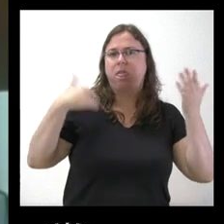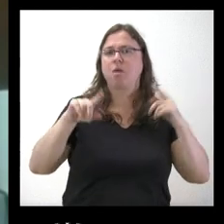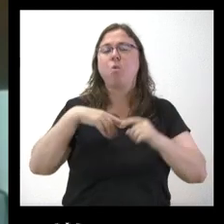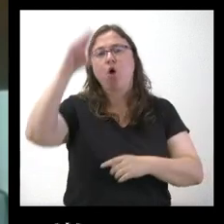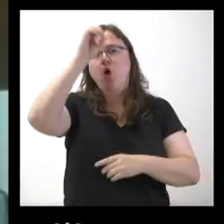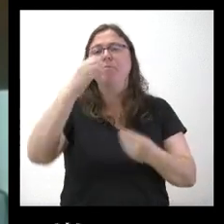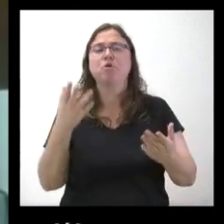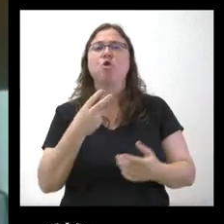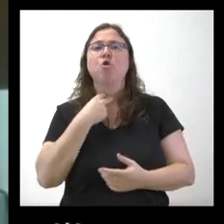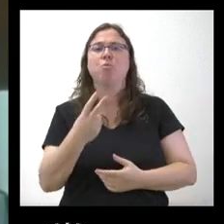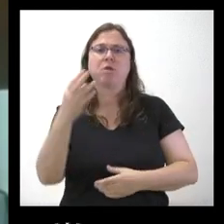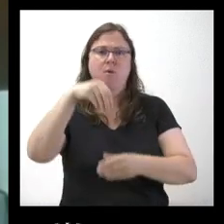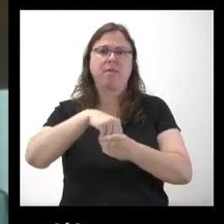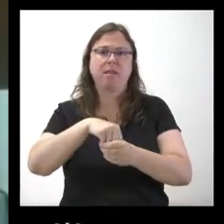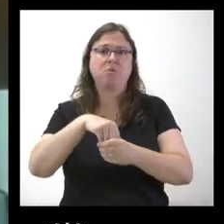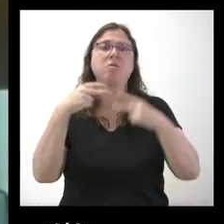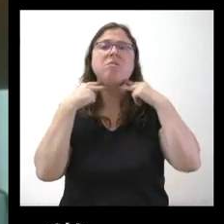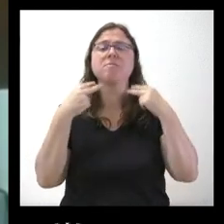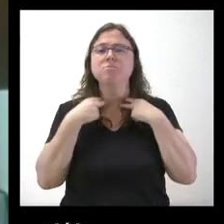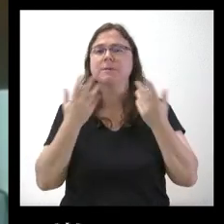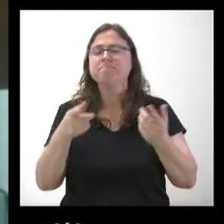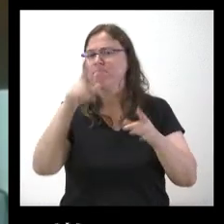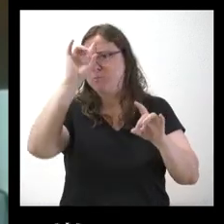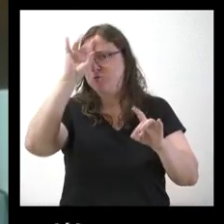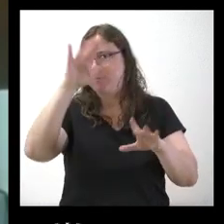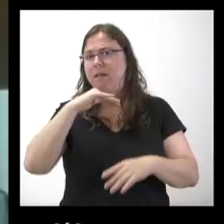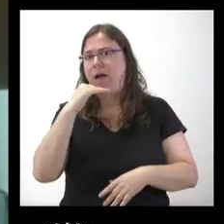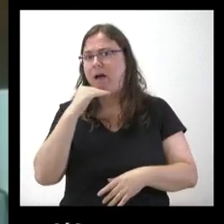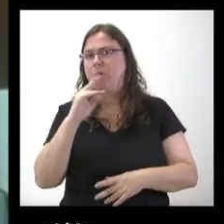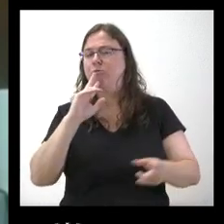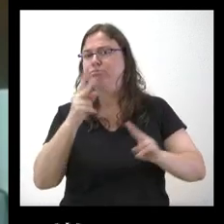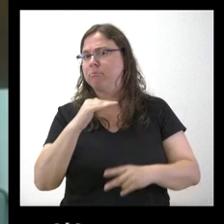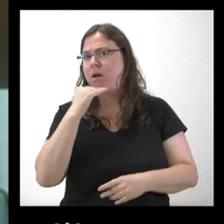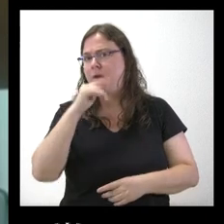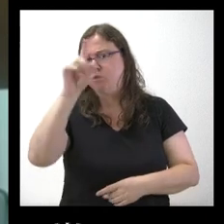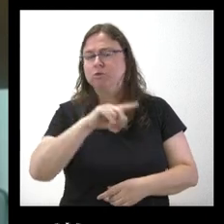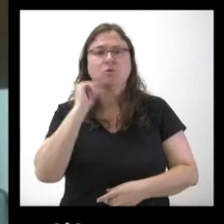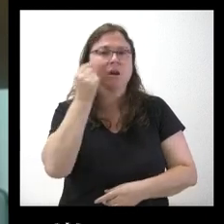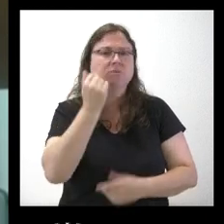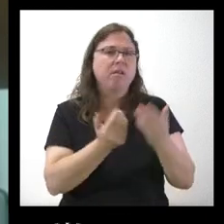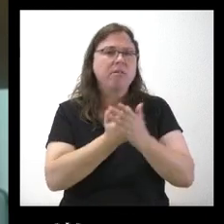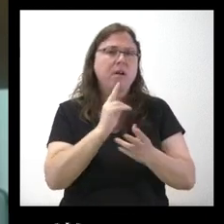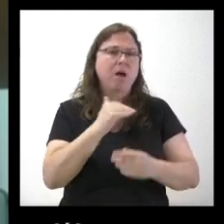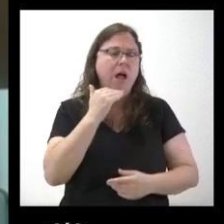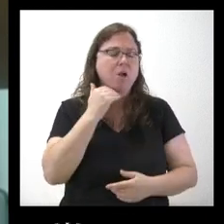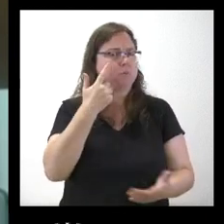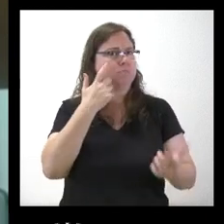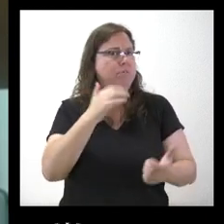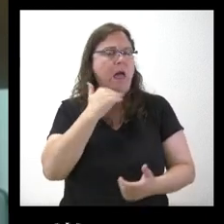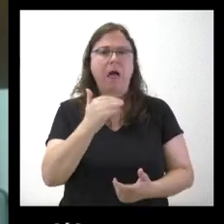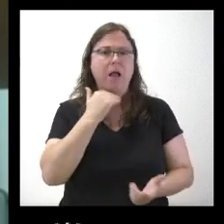mantiene el portavoz en la propia diputación no sé si le sorprende alguna de las reacciones que Ha oído estos días le llama la atención